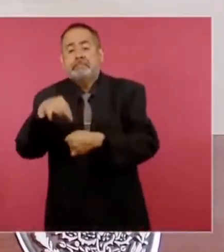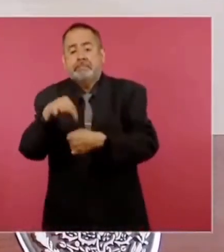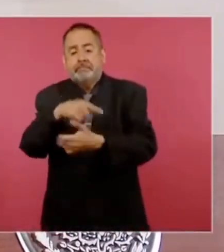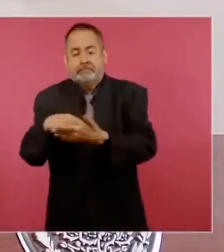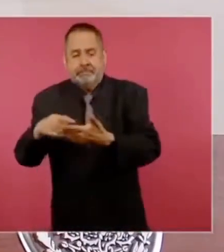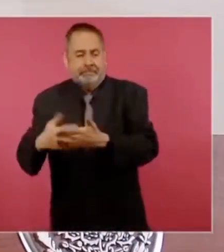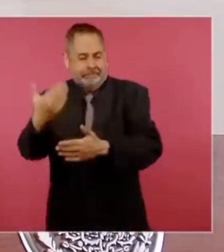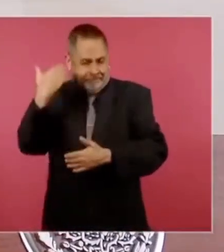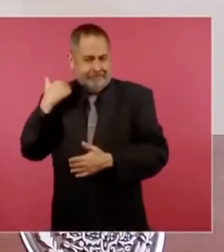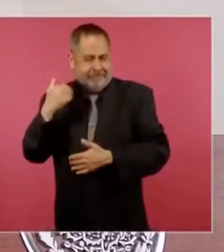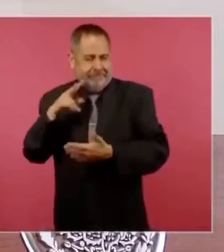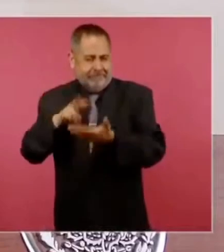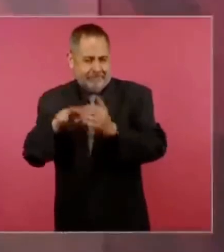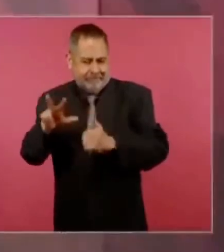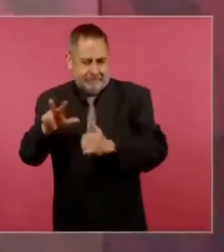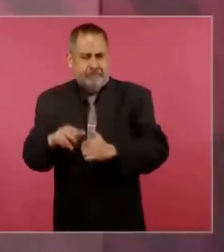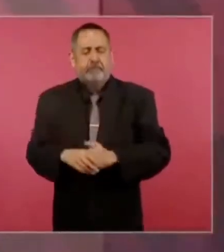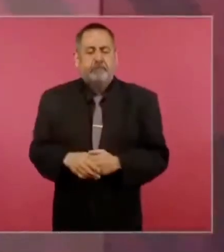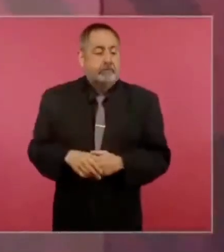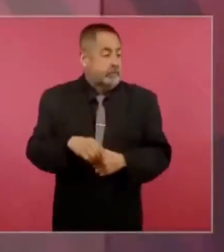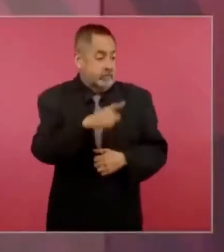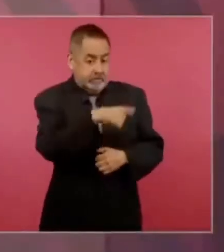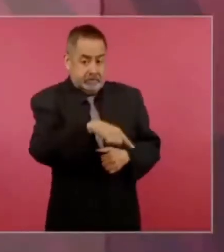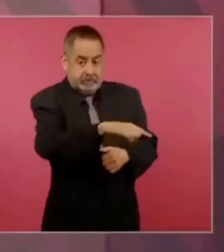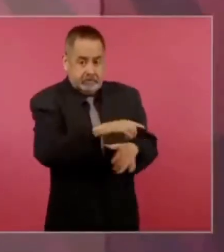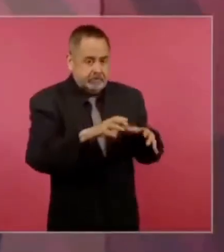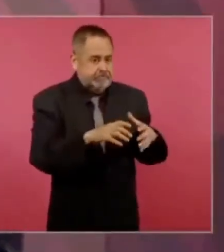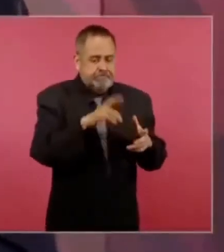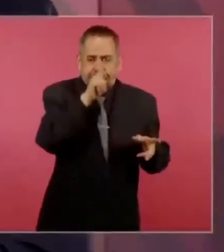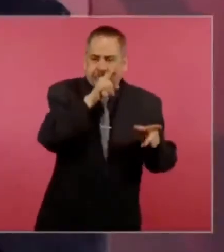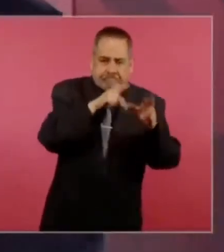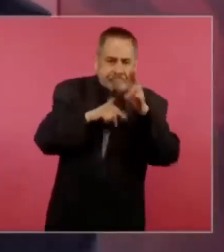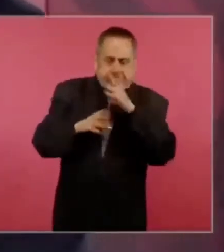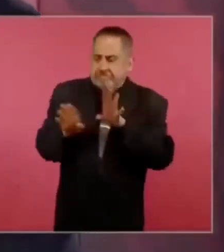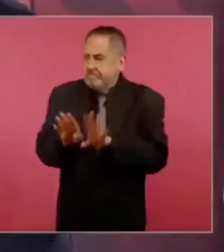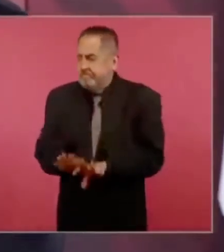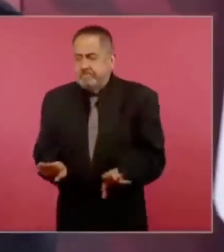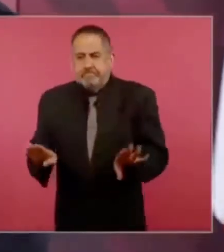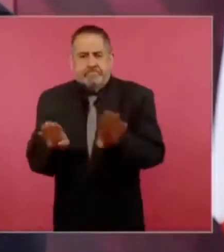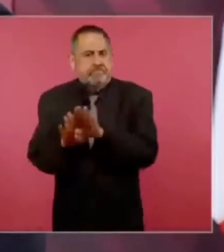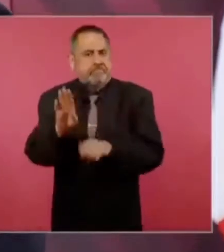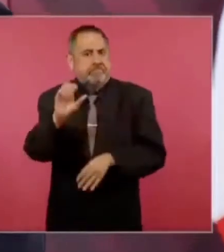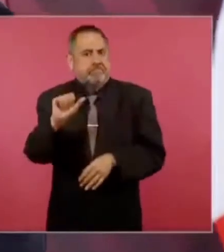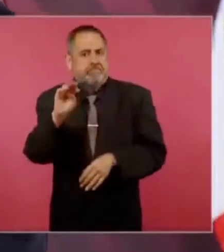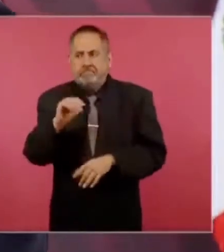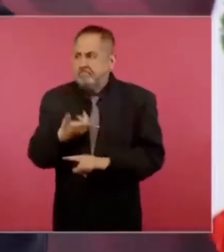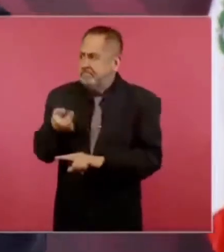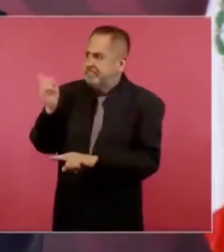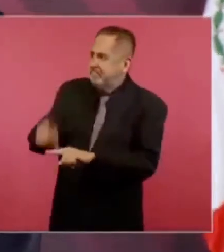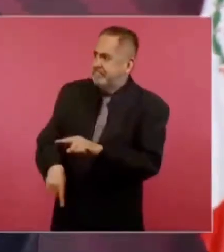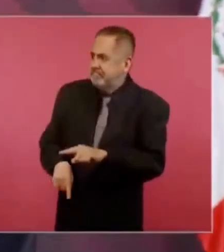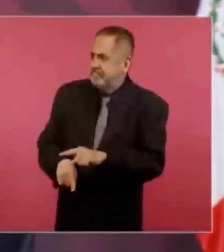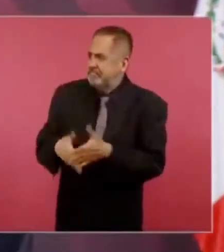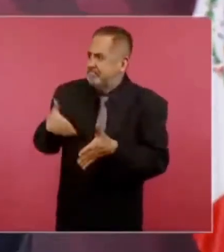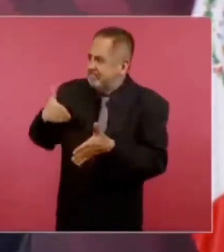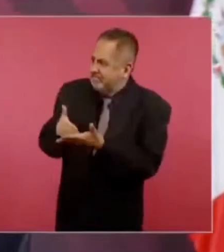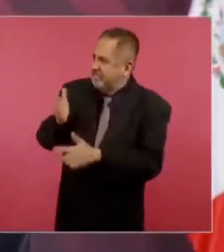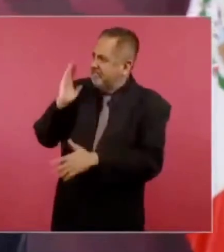estos potentados comenzaron a preocuparse y decidieron actuar para tratar de